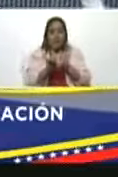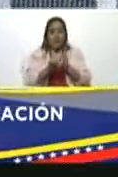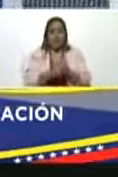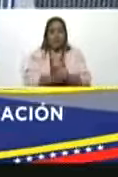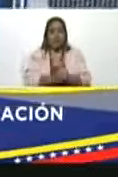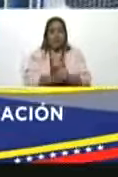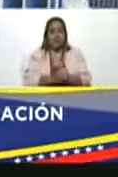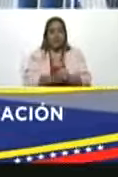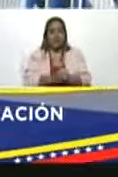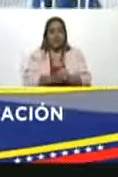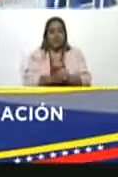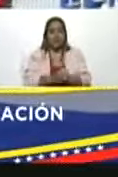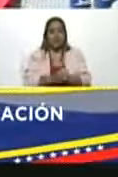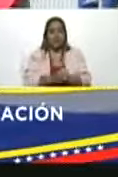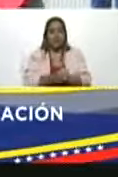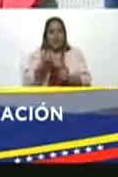sido